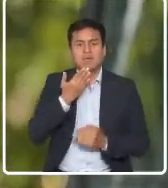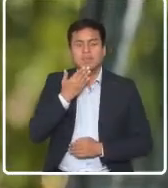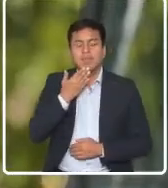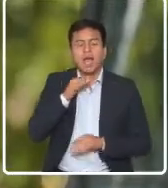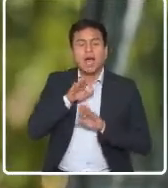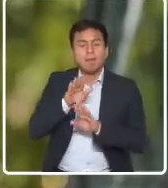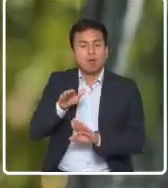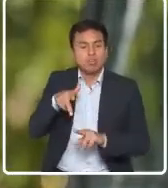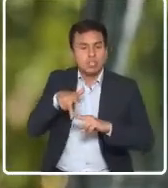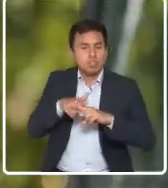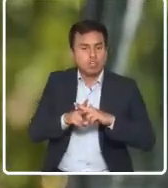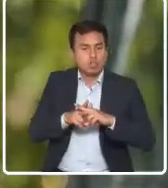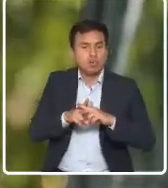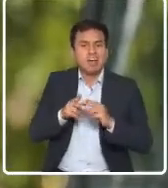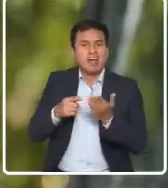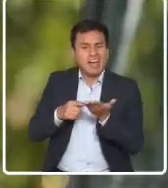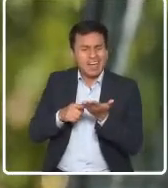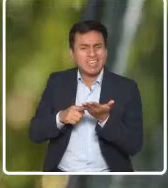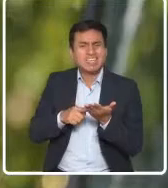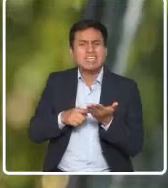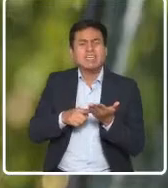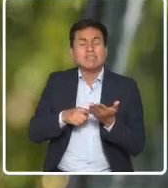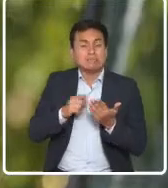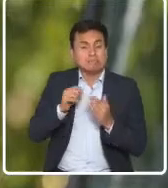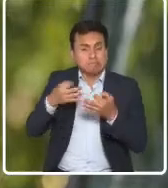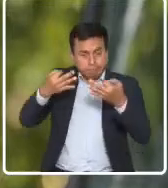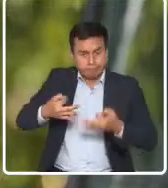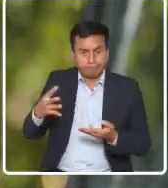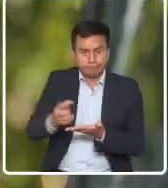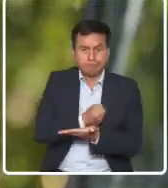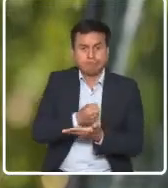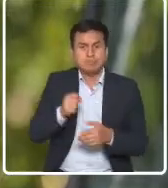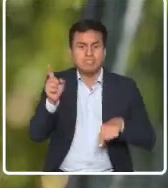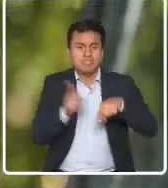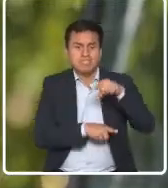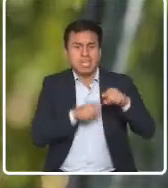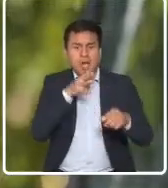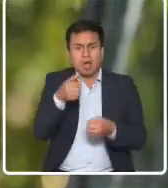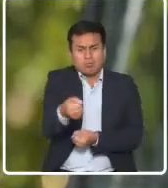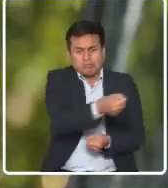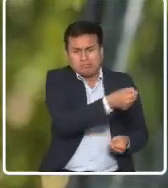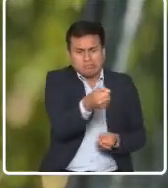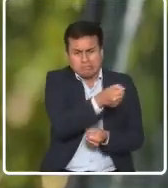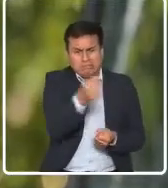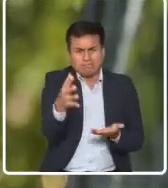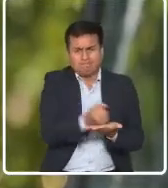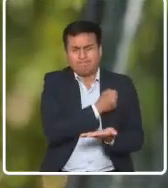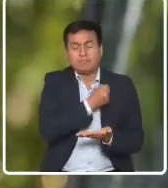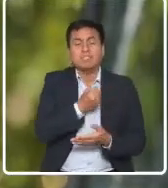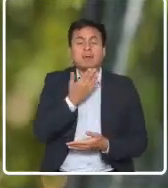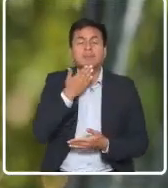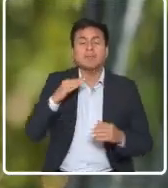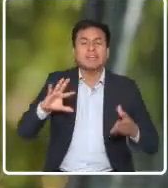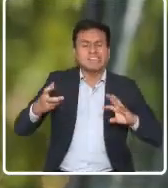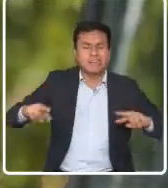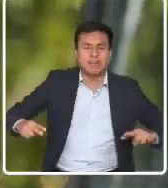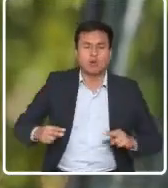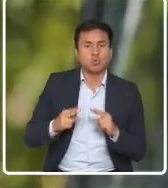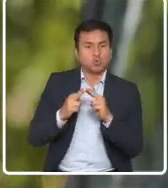el apoyo tecnológico con herramientas fundamentales para la efectividad en el combate y la reconstrucción,